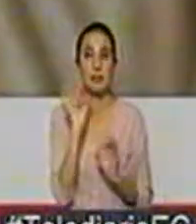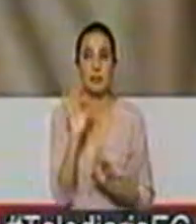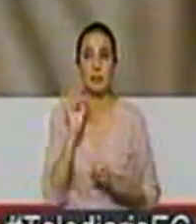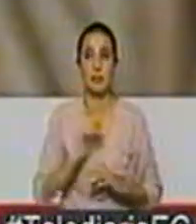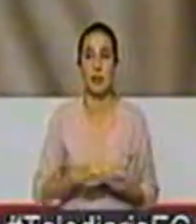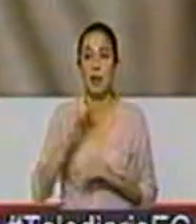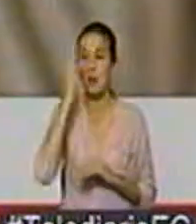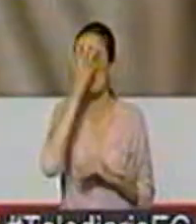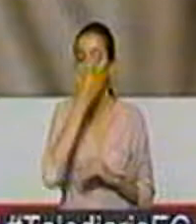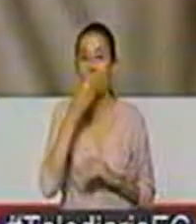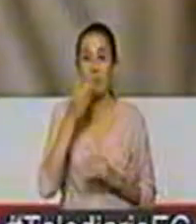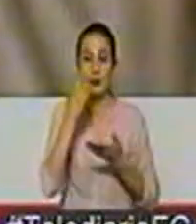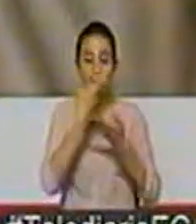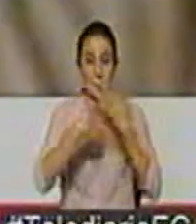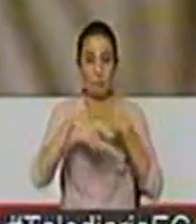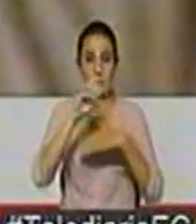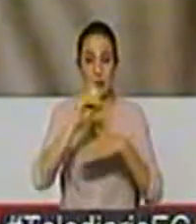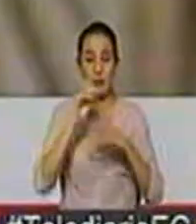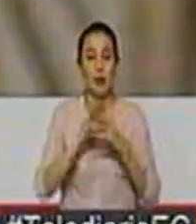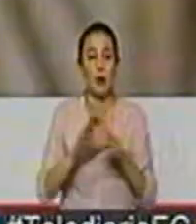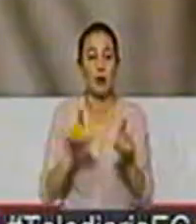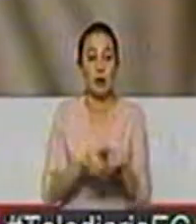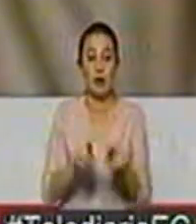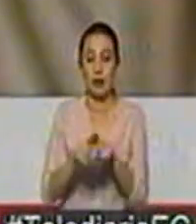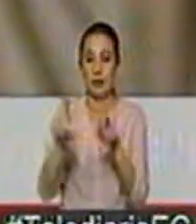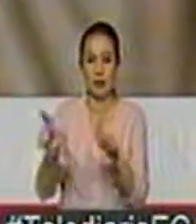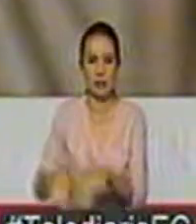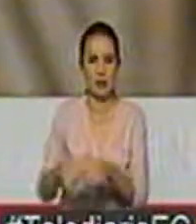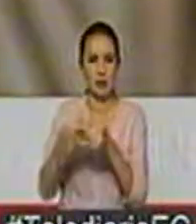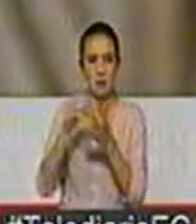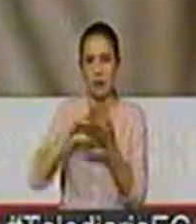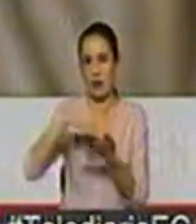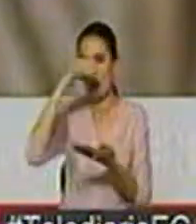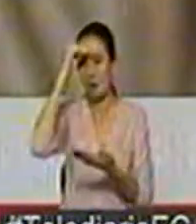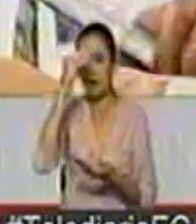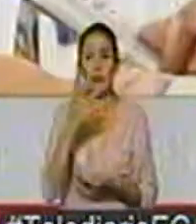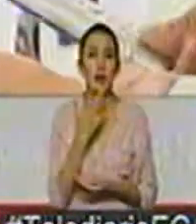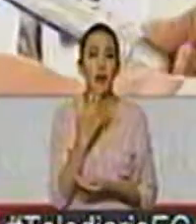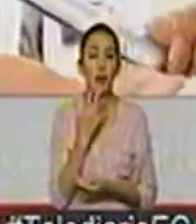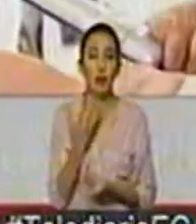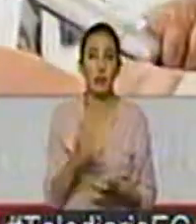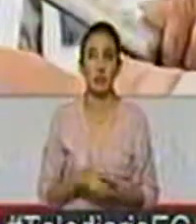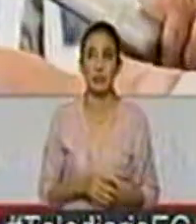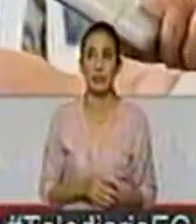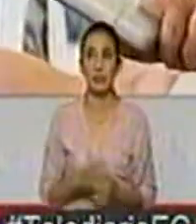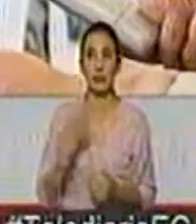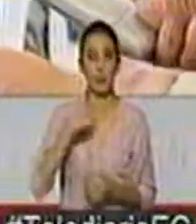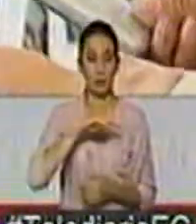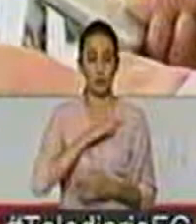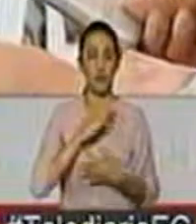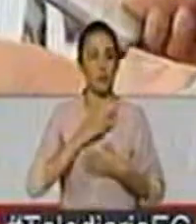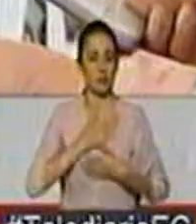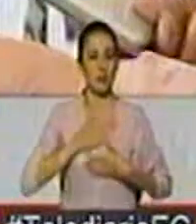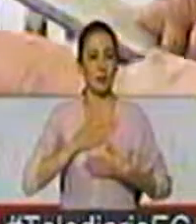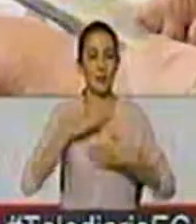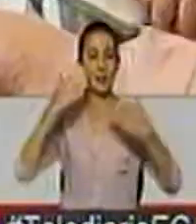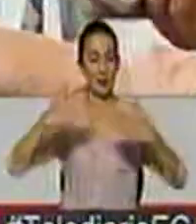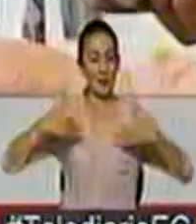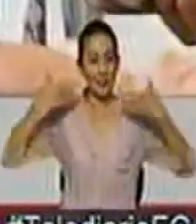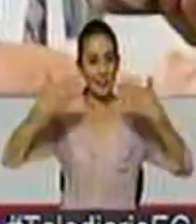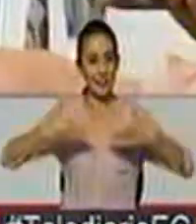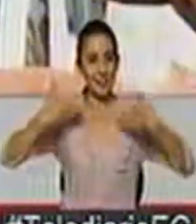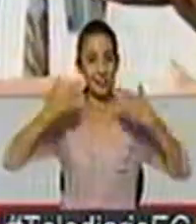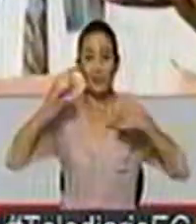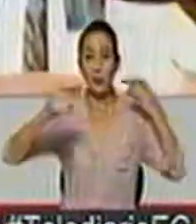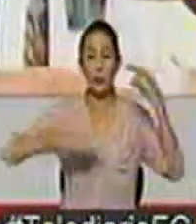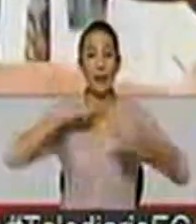Muy bonita, porque mi hijo... desde aquel entonces aprendió a reconocer colores. Entonces nos hemos sentido muy contentas porque a la misma